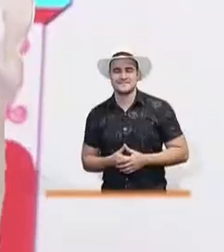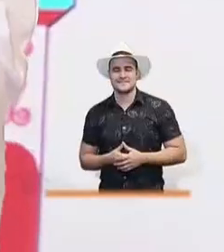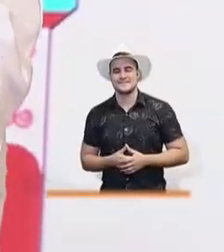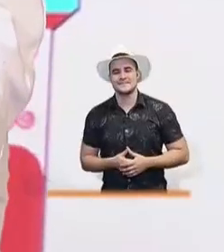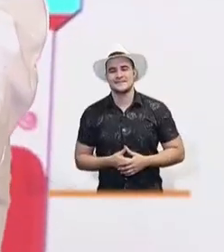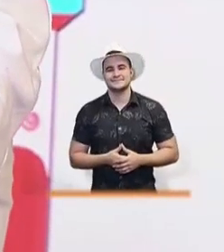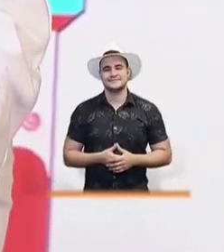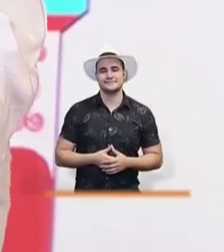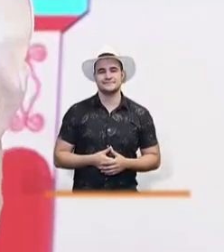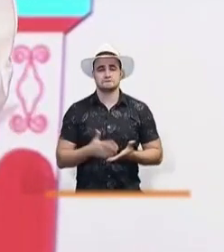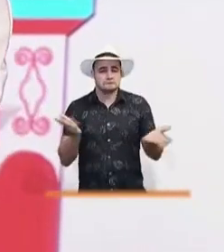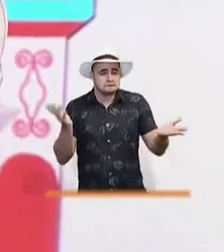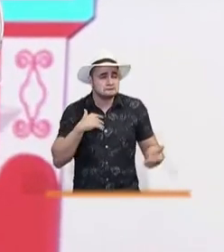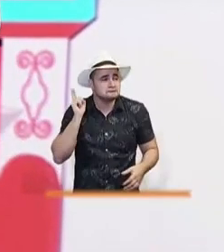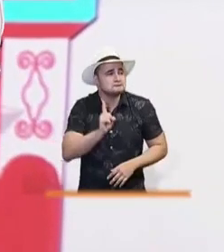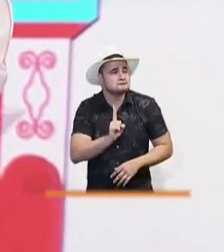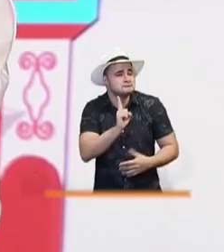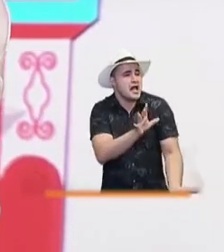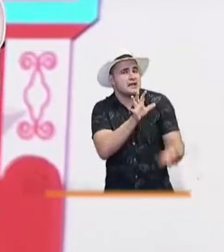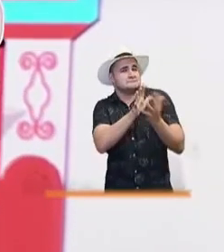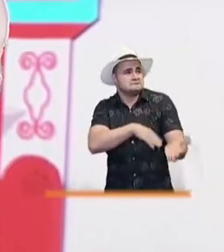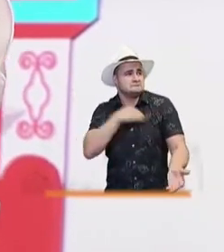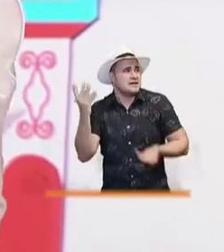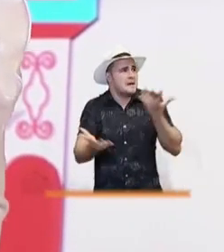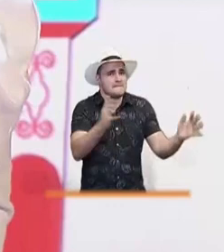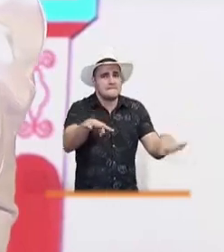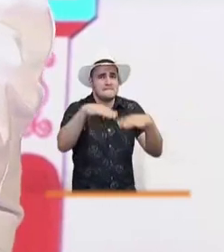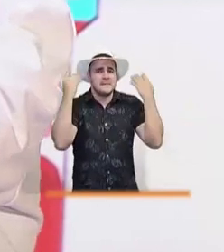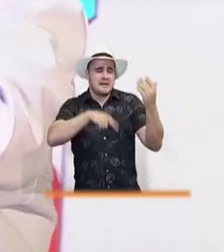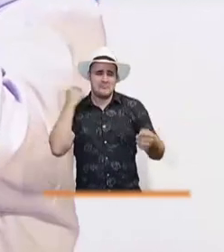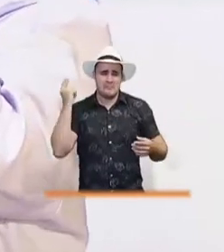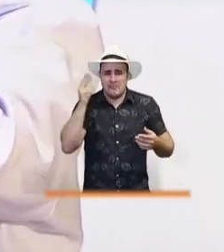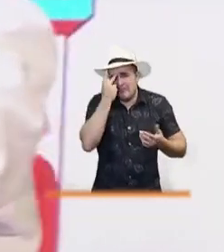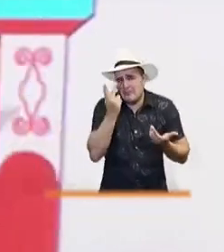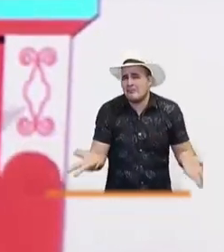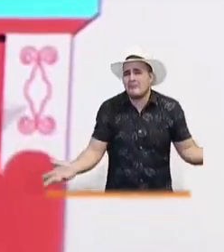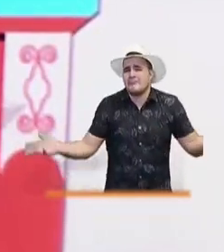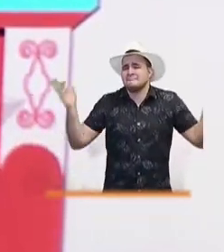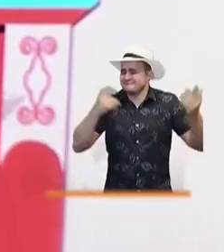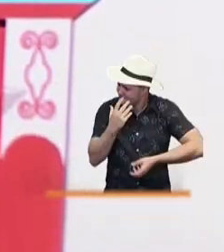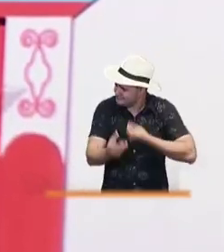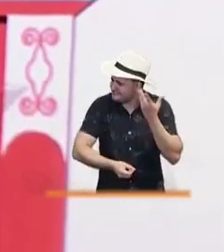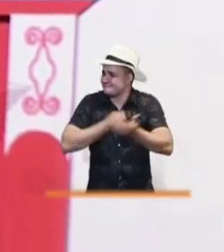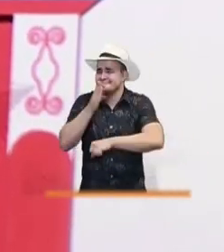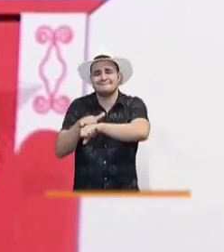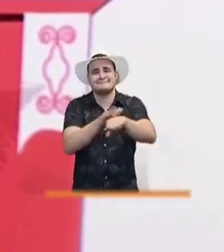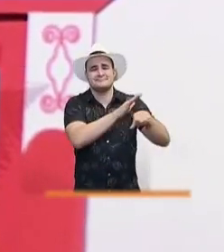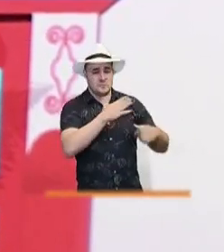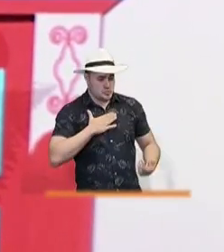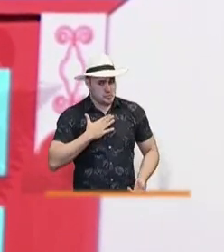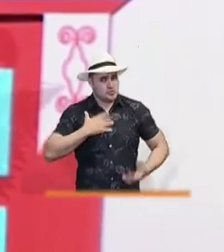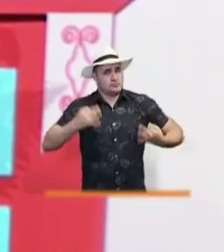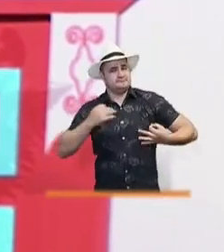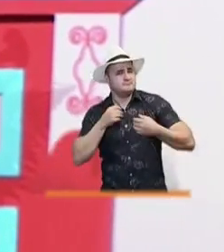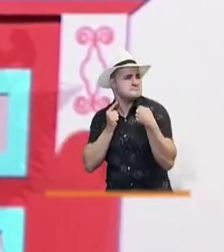Que me muerde el cocodrilo, pero yo le manifiesto, yo peleo